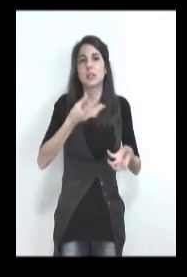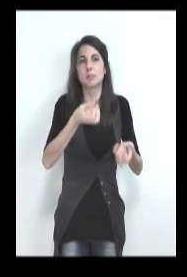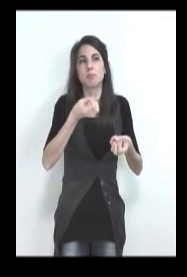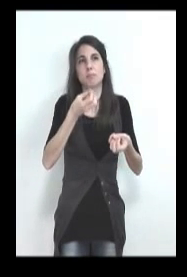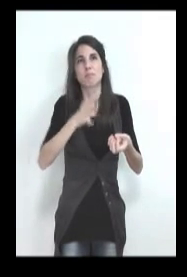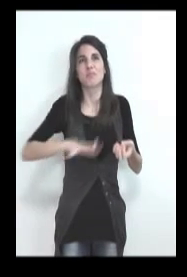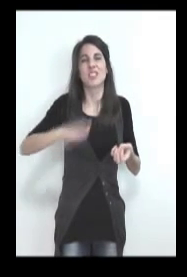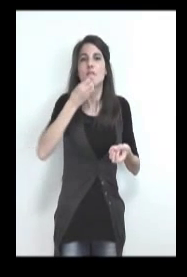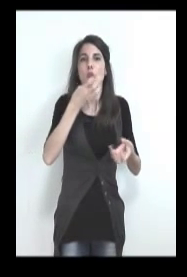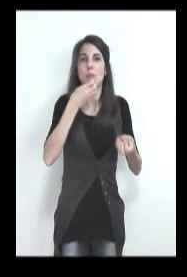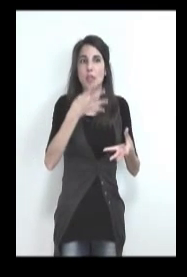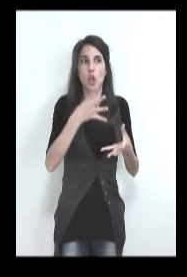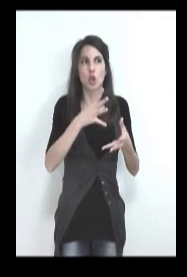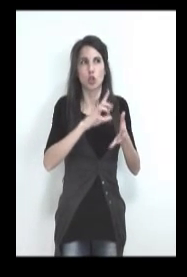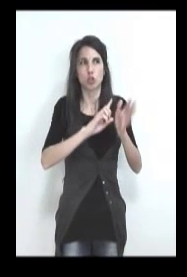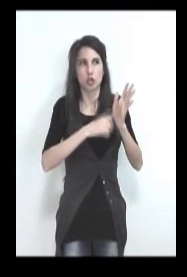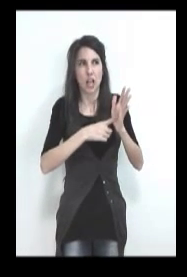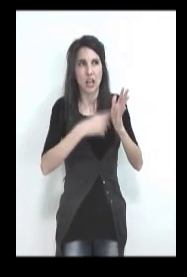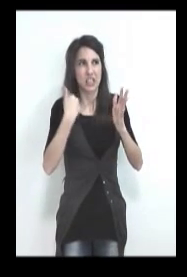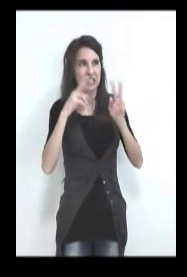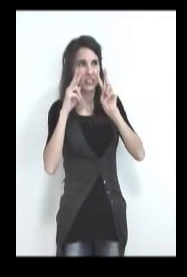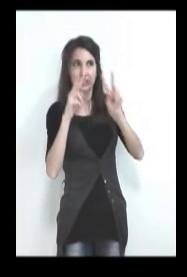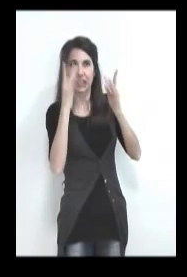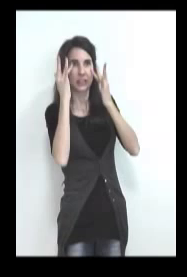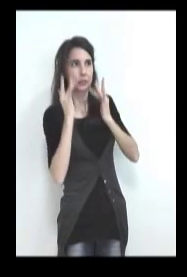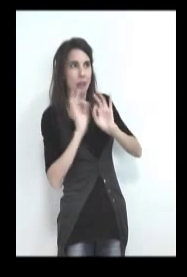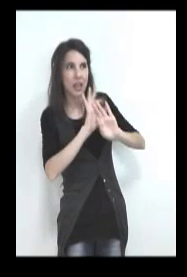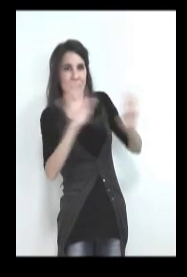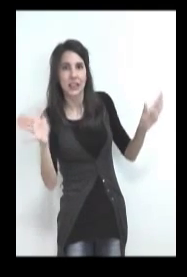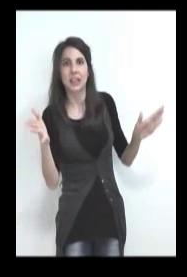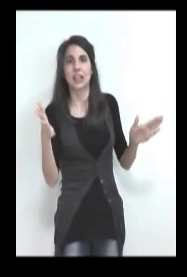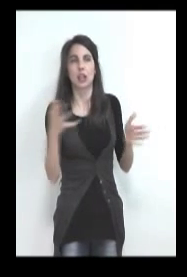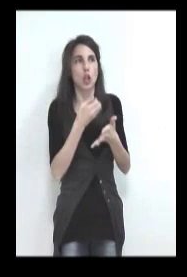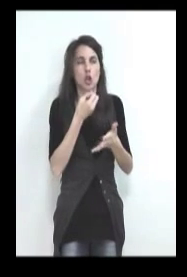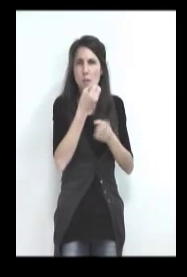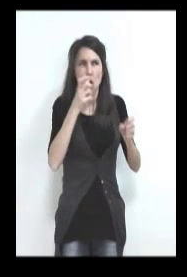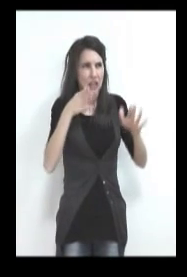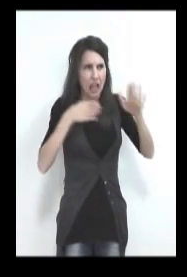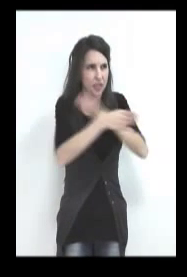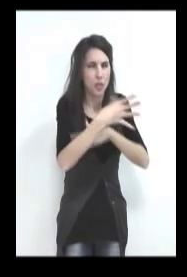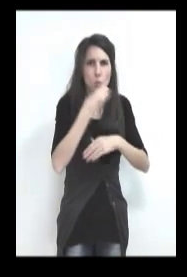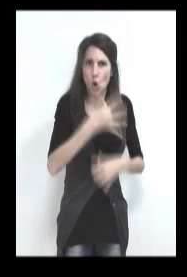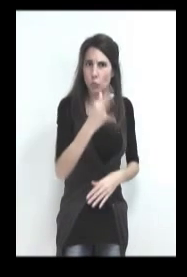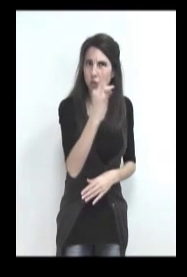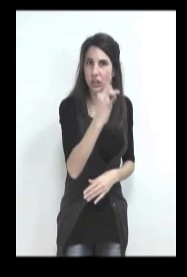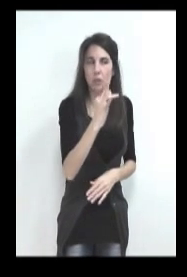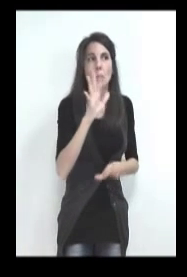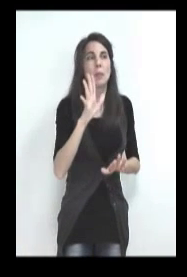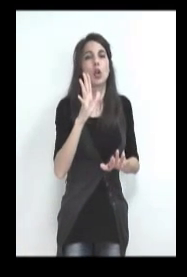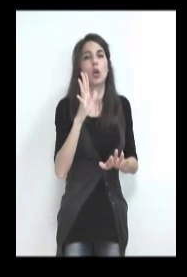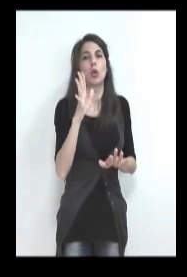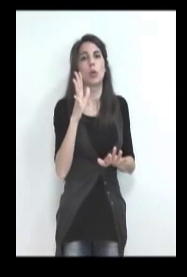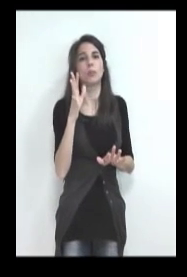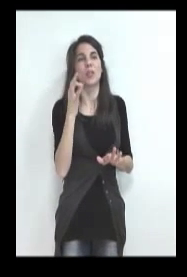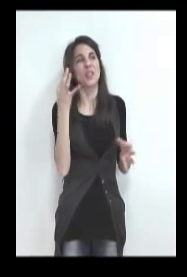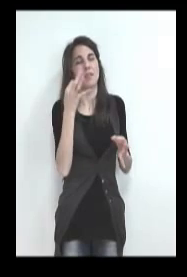y global y se decía antes, no me importa acceder a información, no importa, puede ser bueno, pero eso tiene que ser transparente en su